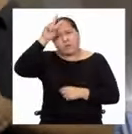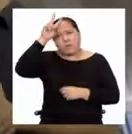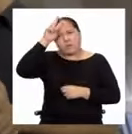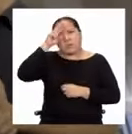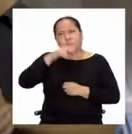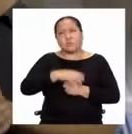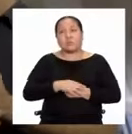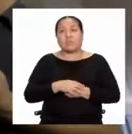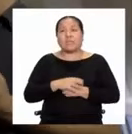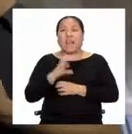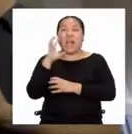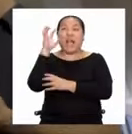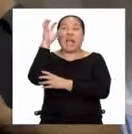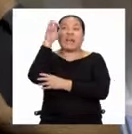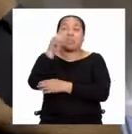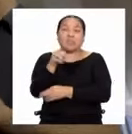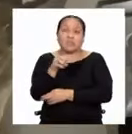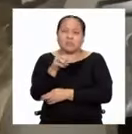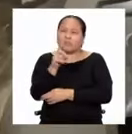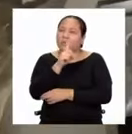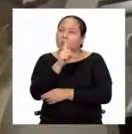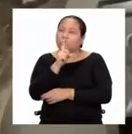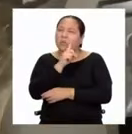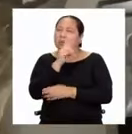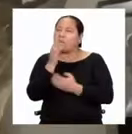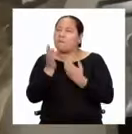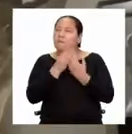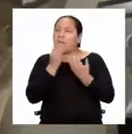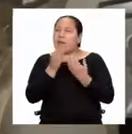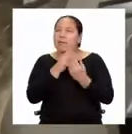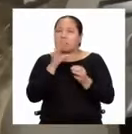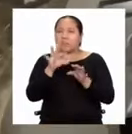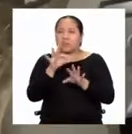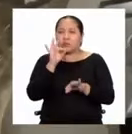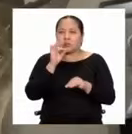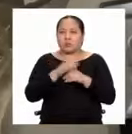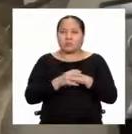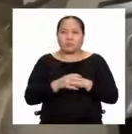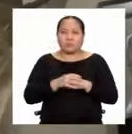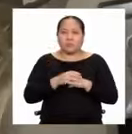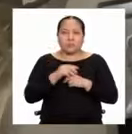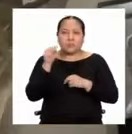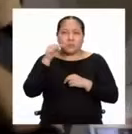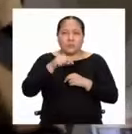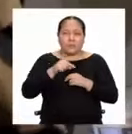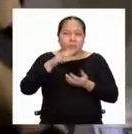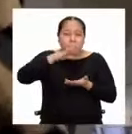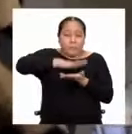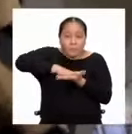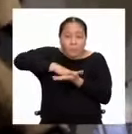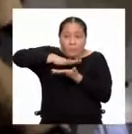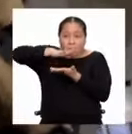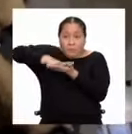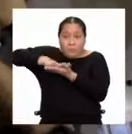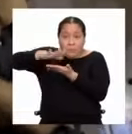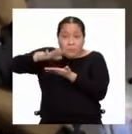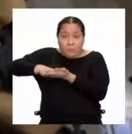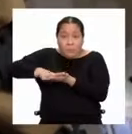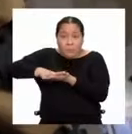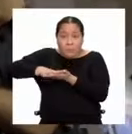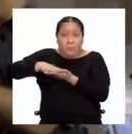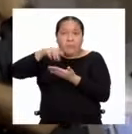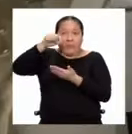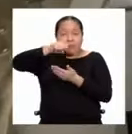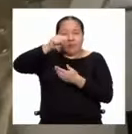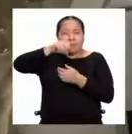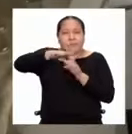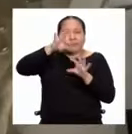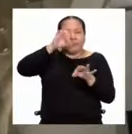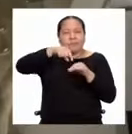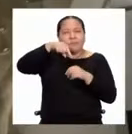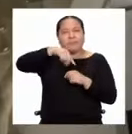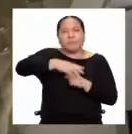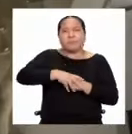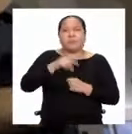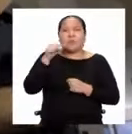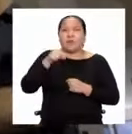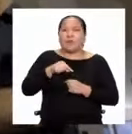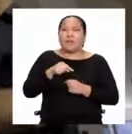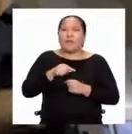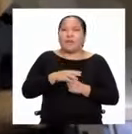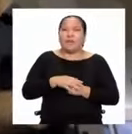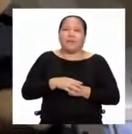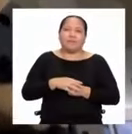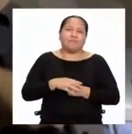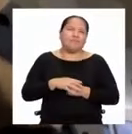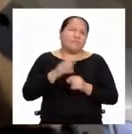De dinosaurios no es tan común. Si queremos ver huellas de dinosaurios, sí hay bastantes en el Perú. ¿Y qué tipo de dinosaurios hay en el Perú? Habían